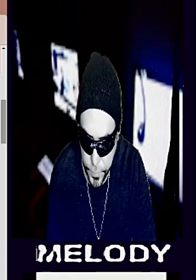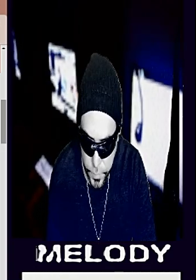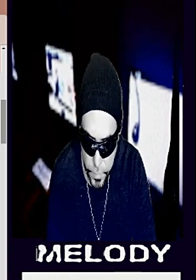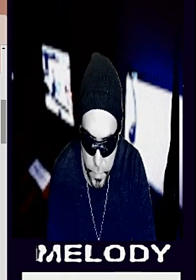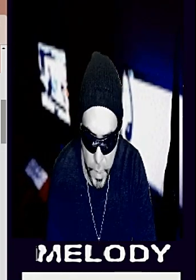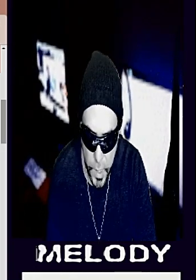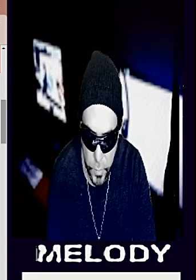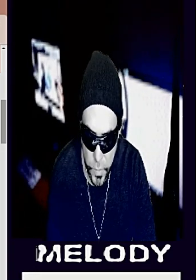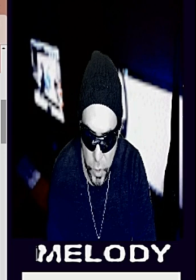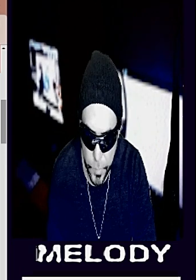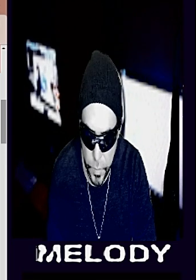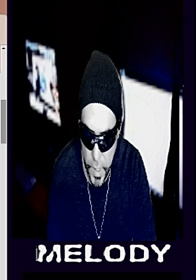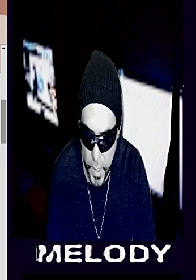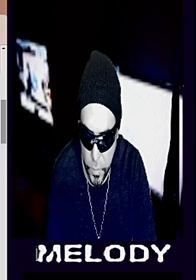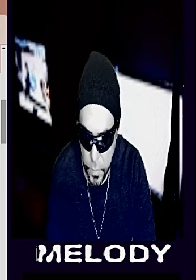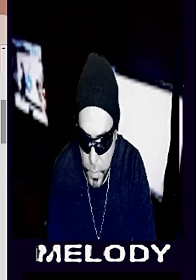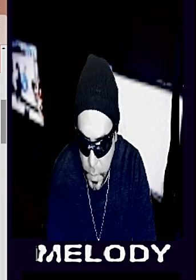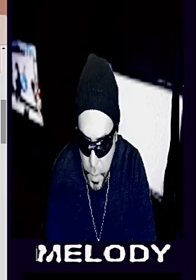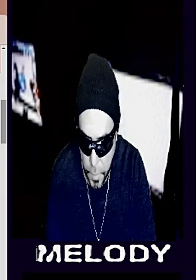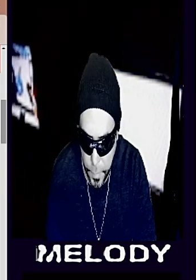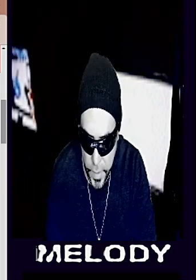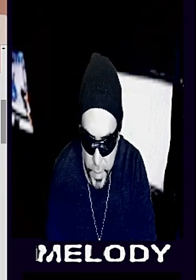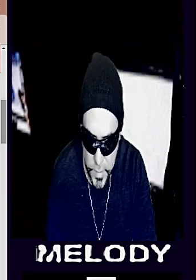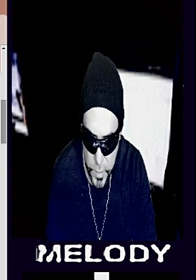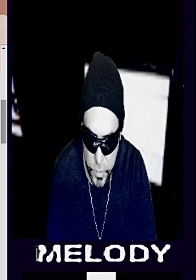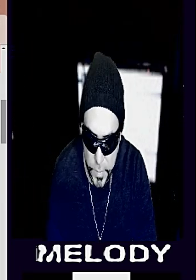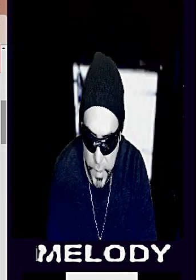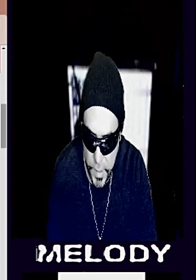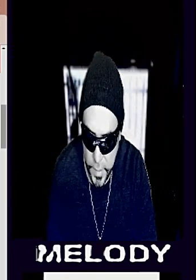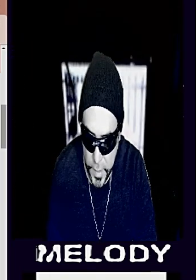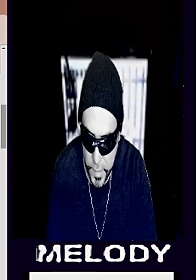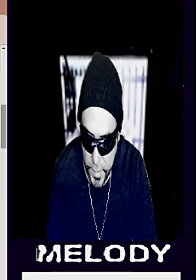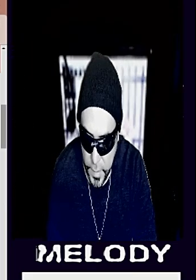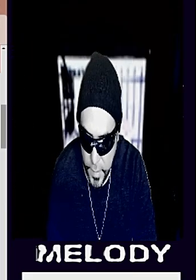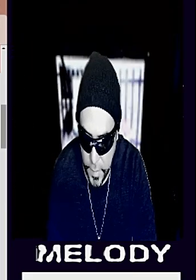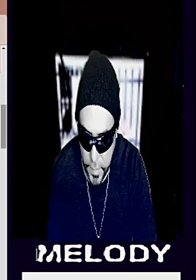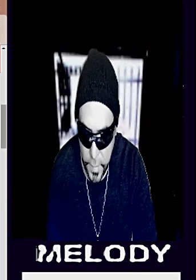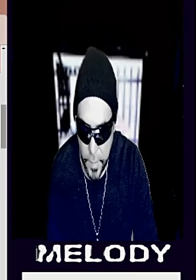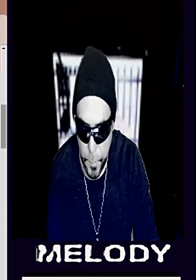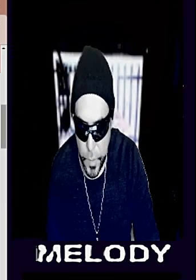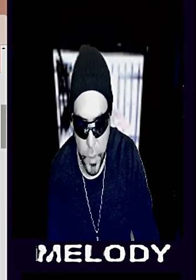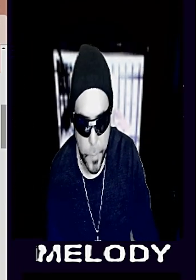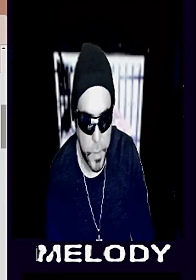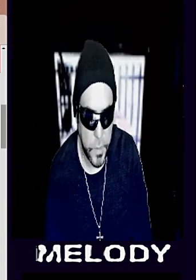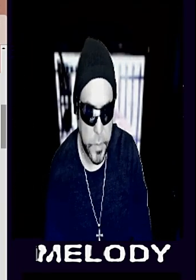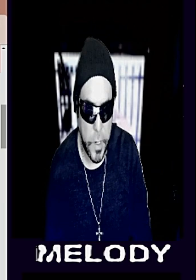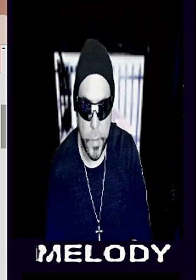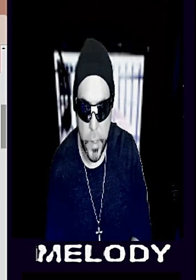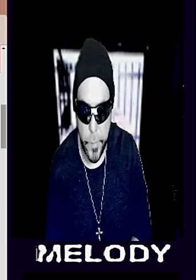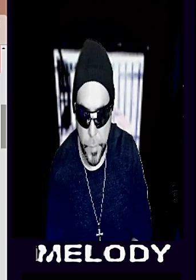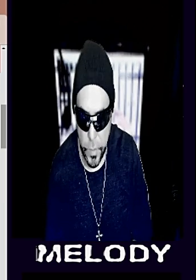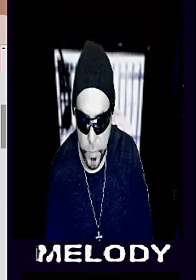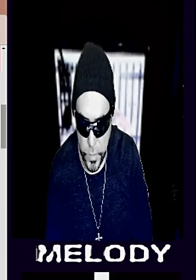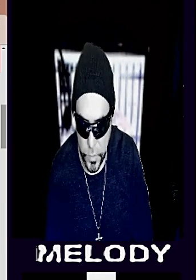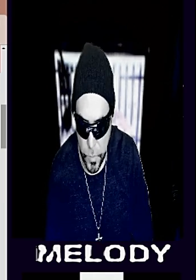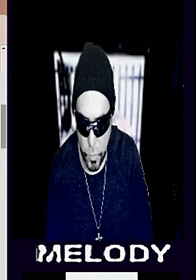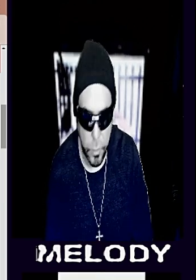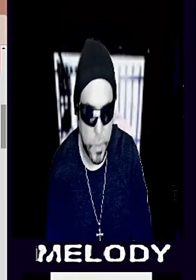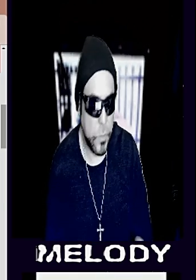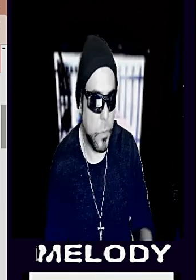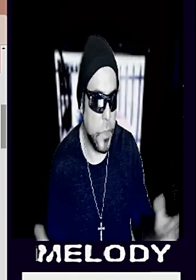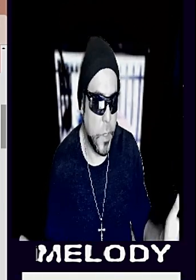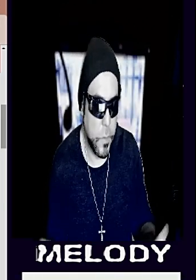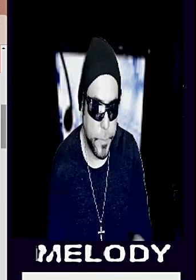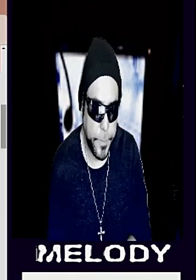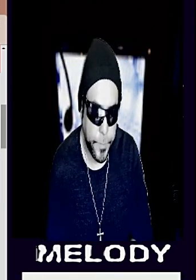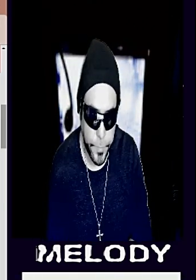pasajeros, uno de ellos portando playeras exclusivas al tren. Pues lo que pasa es que se la vendí, mi amigos. Es como